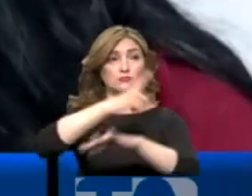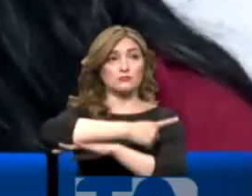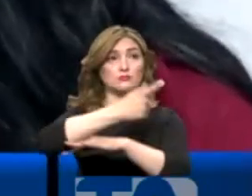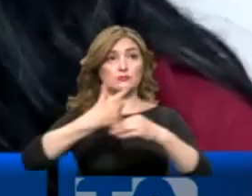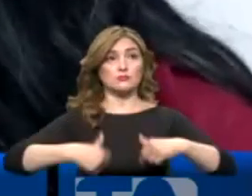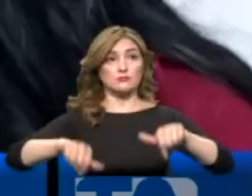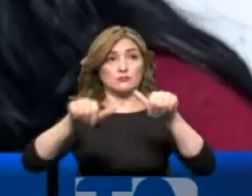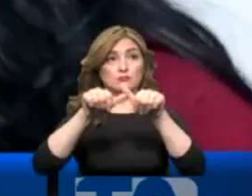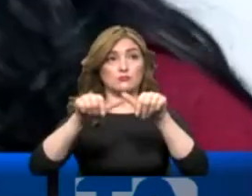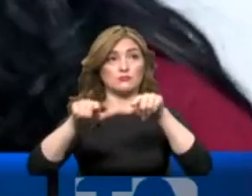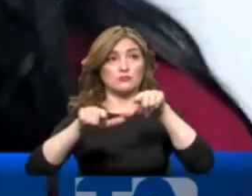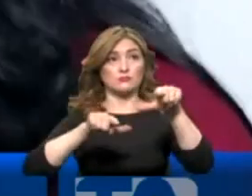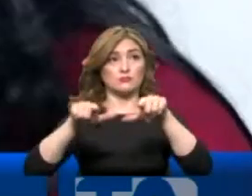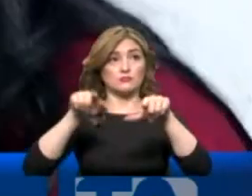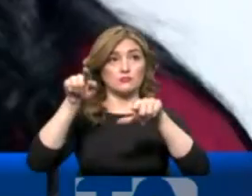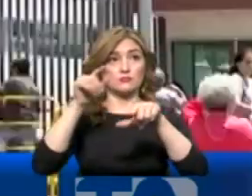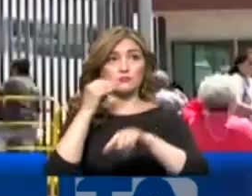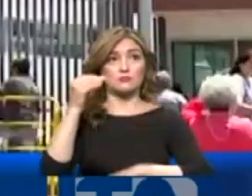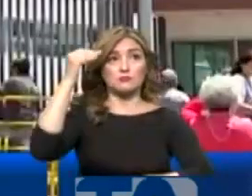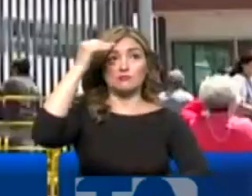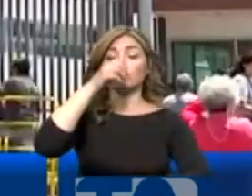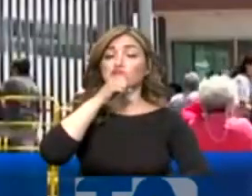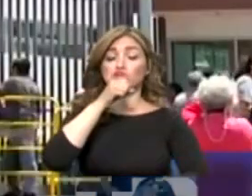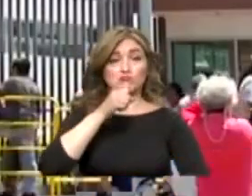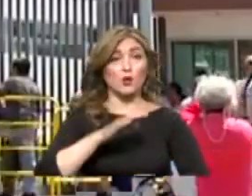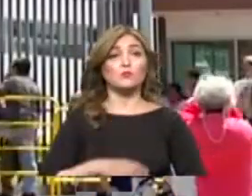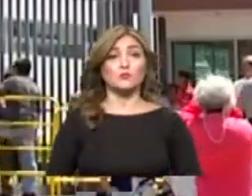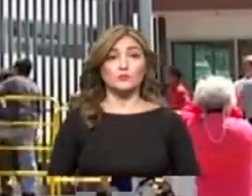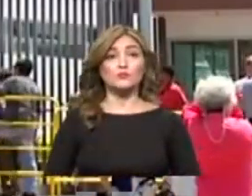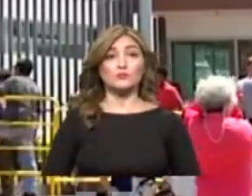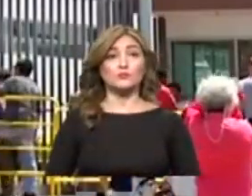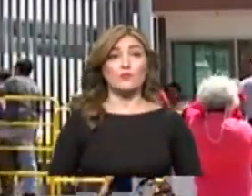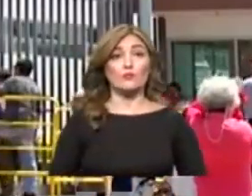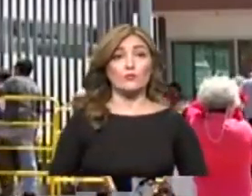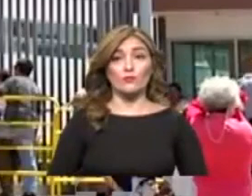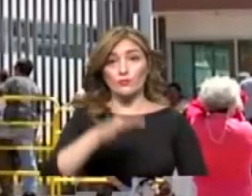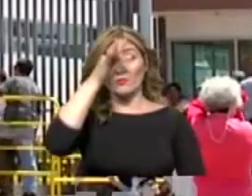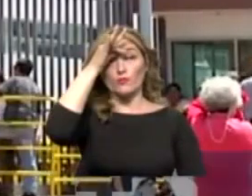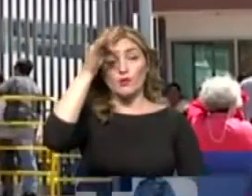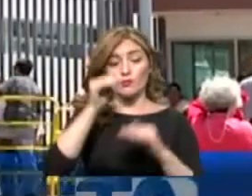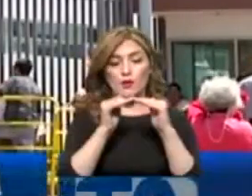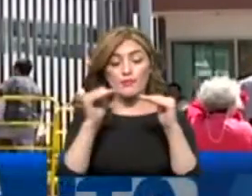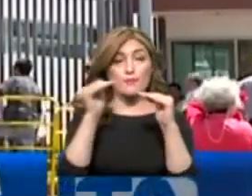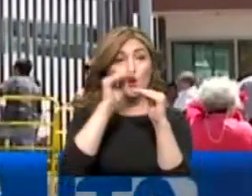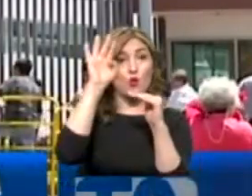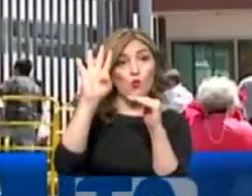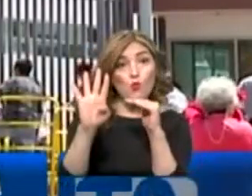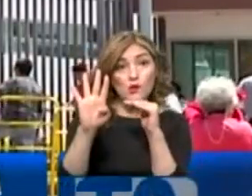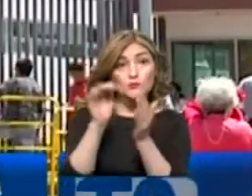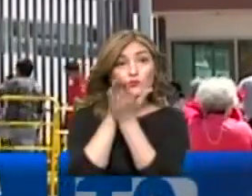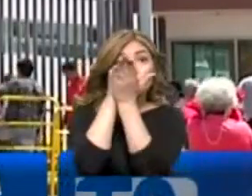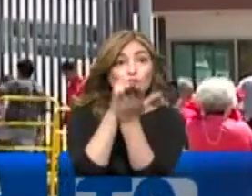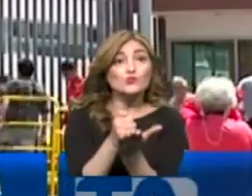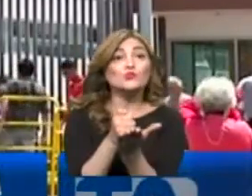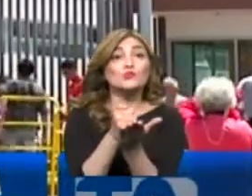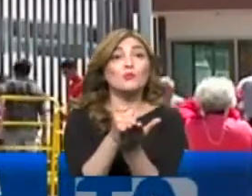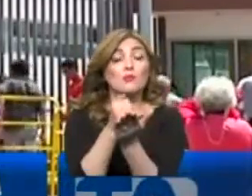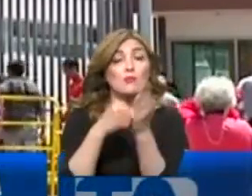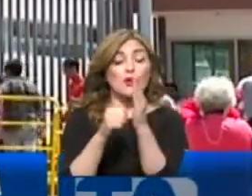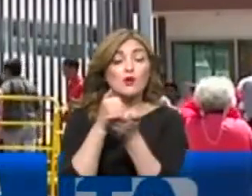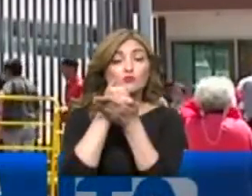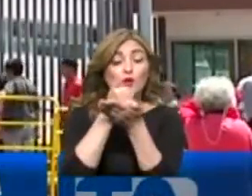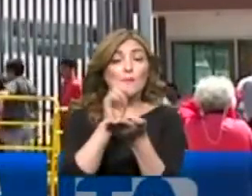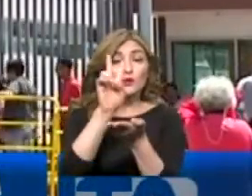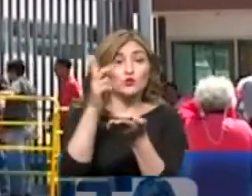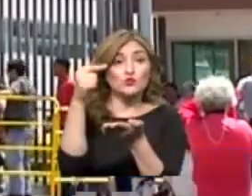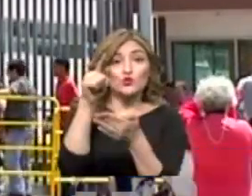área de cuidados intensivos de adultos. Este hospital de cuarto nivel de complejidad, según las autoridades, beneficia a más de 2 millones